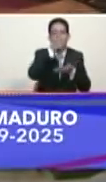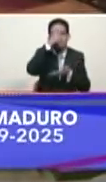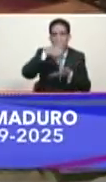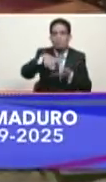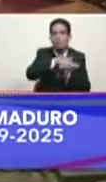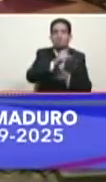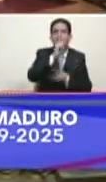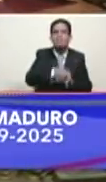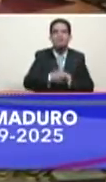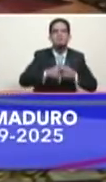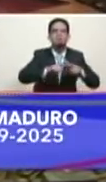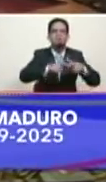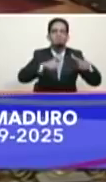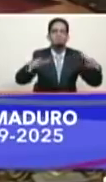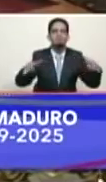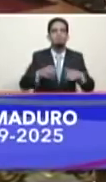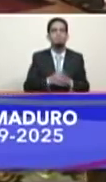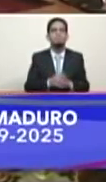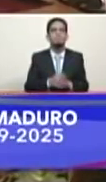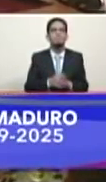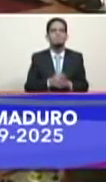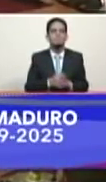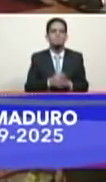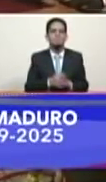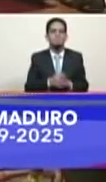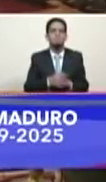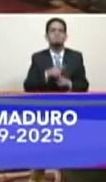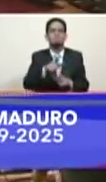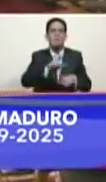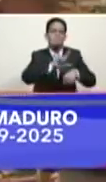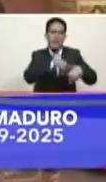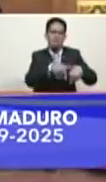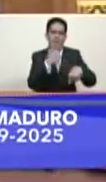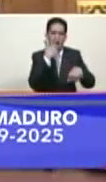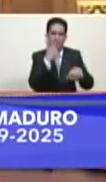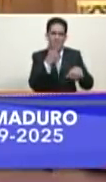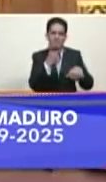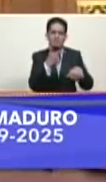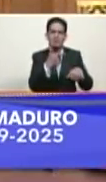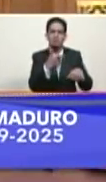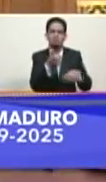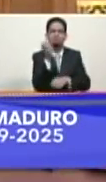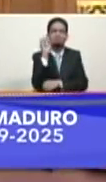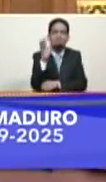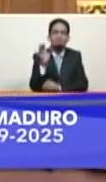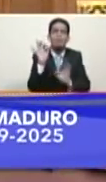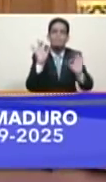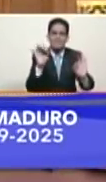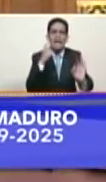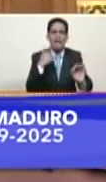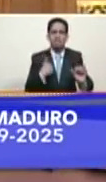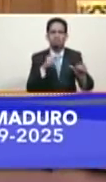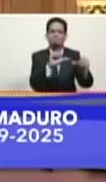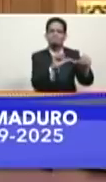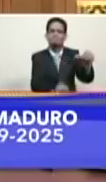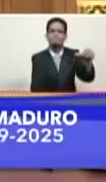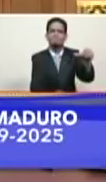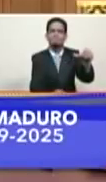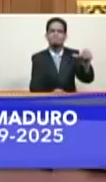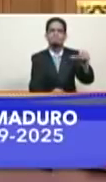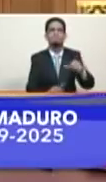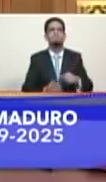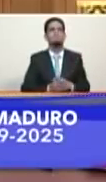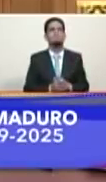eficientes, productivas. Ya sobre eso vamos a hablar en estos días en un acto especial donde voy a generar